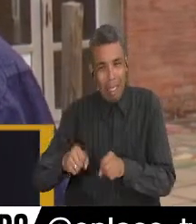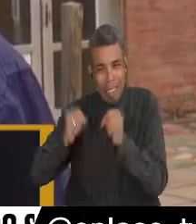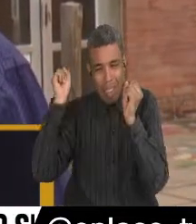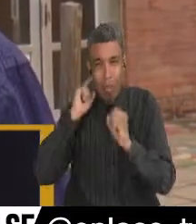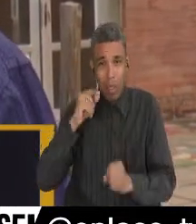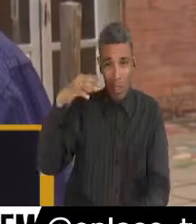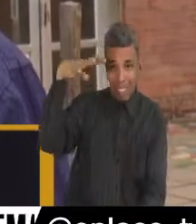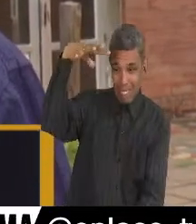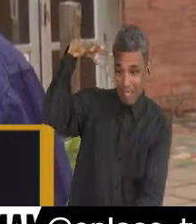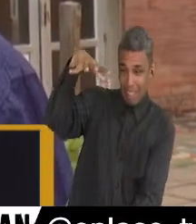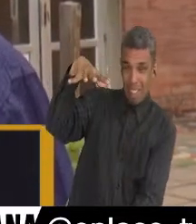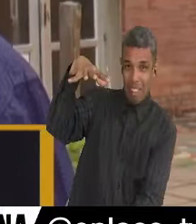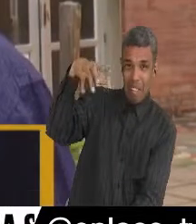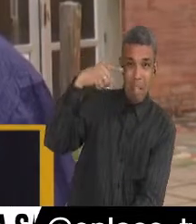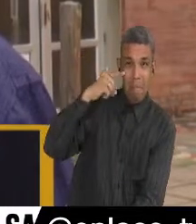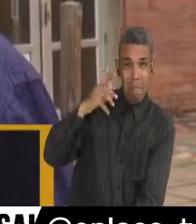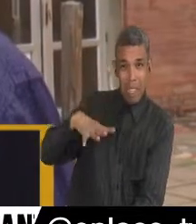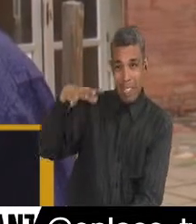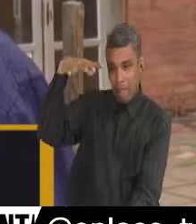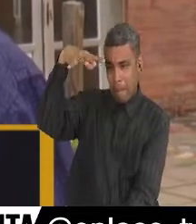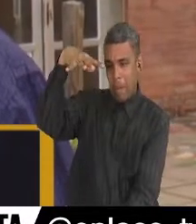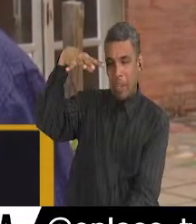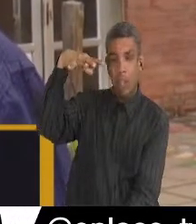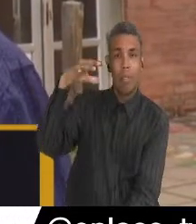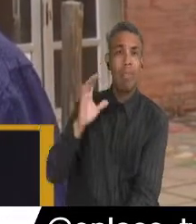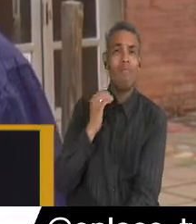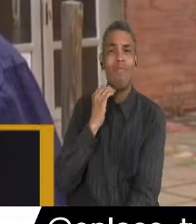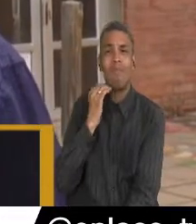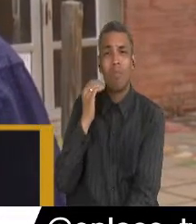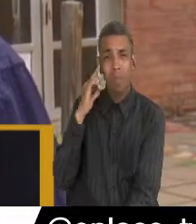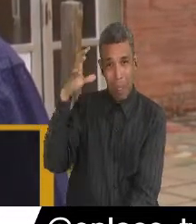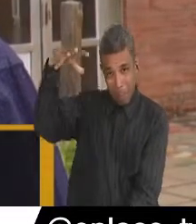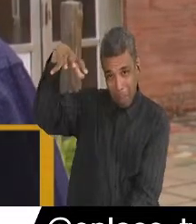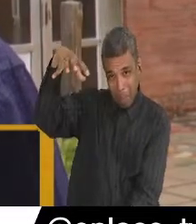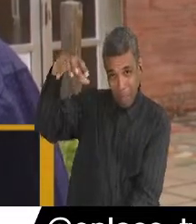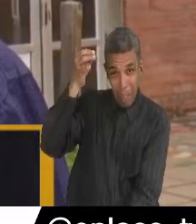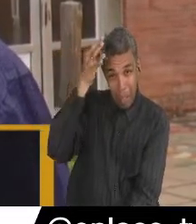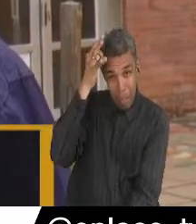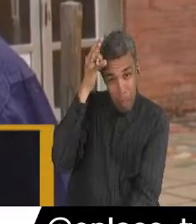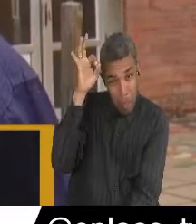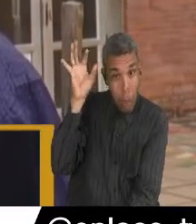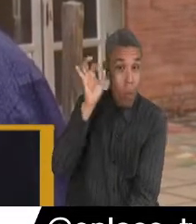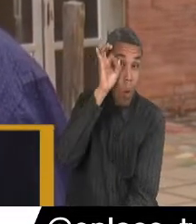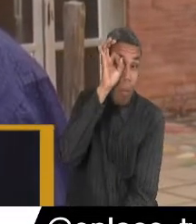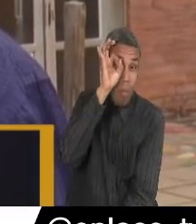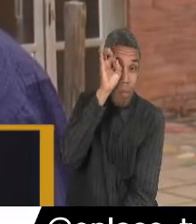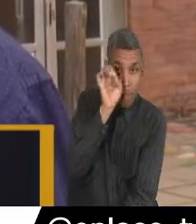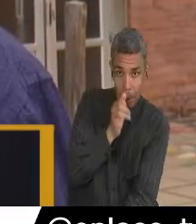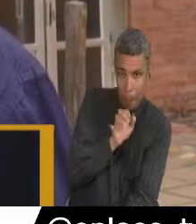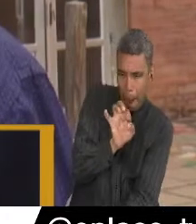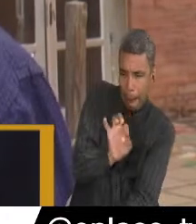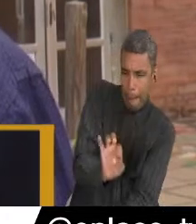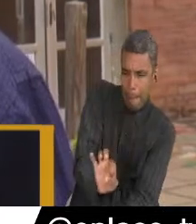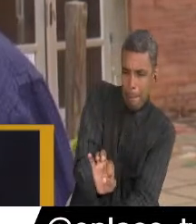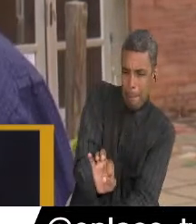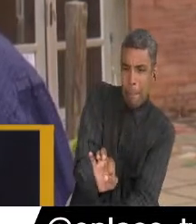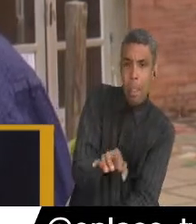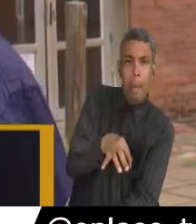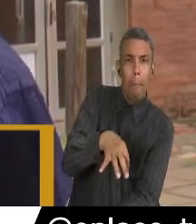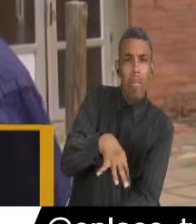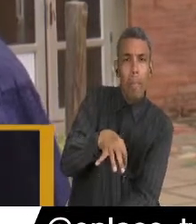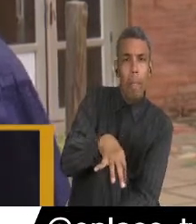pues tenía un poquito un roto, entonces de pronto, como vuelvo y repito, el mal